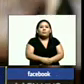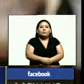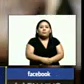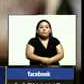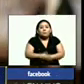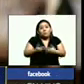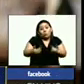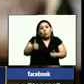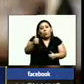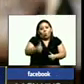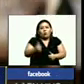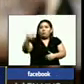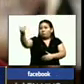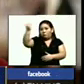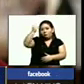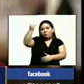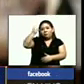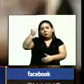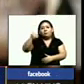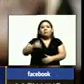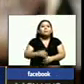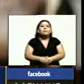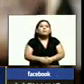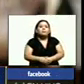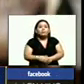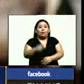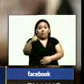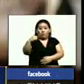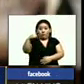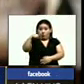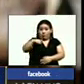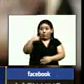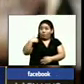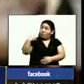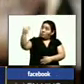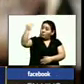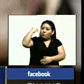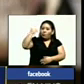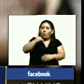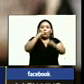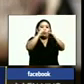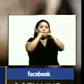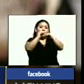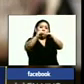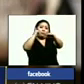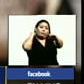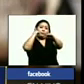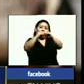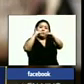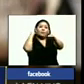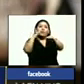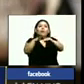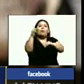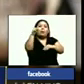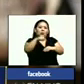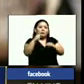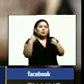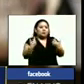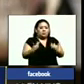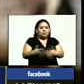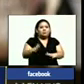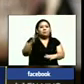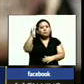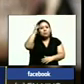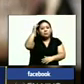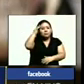Muy bueno este taller Aquí me enseñaron Tocar la trompeta Ya casi Hice todo